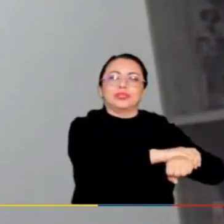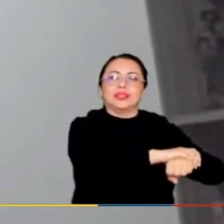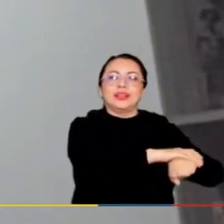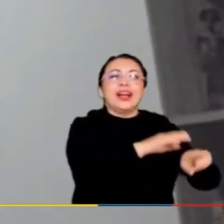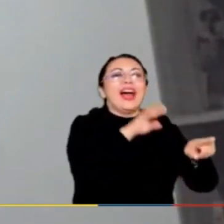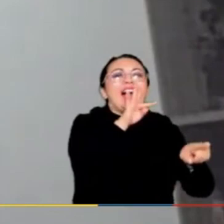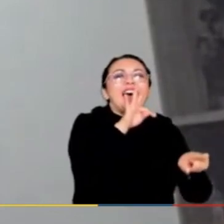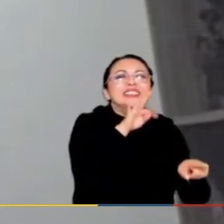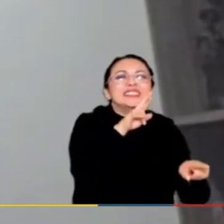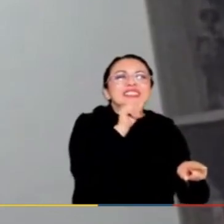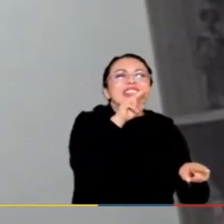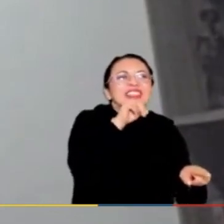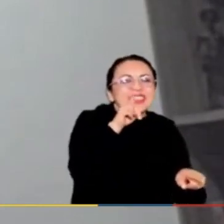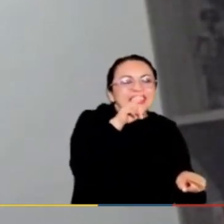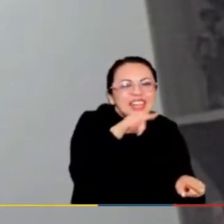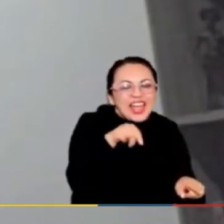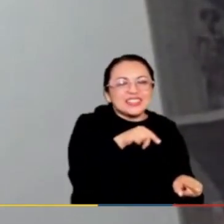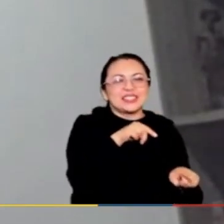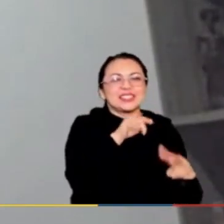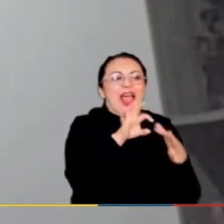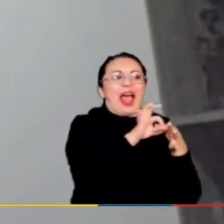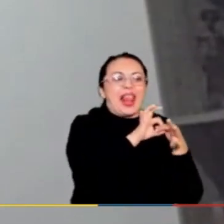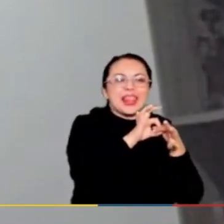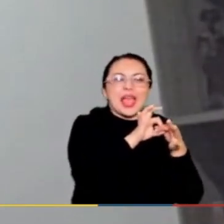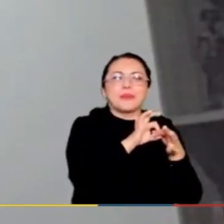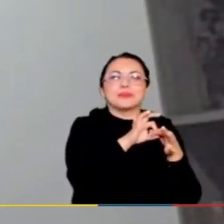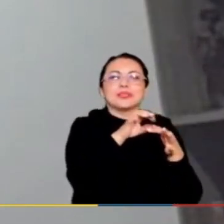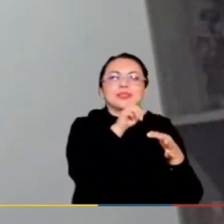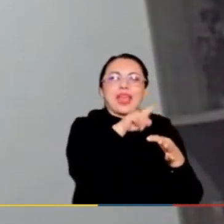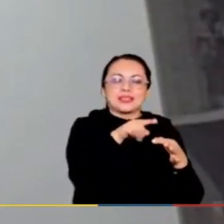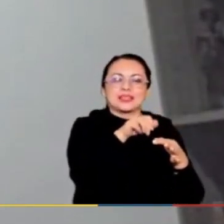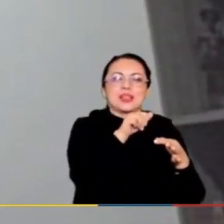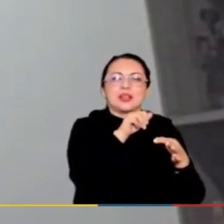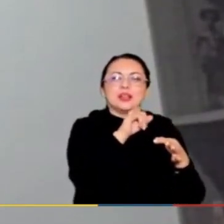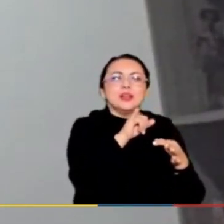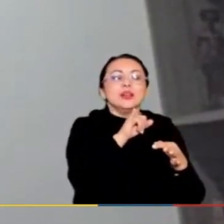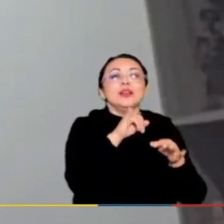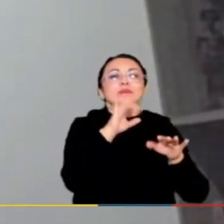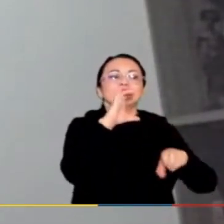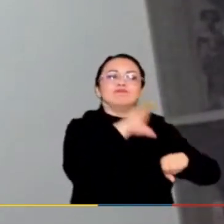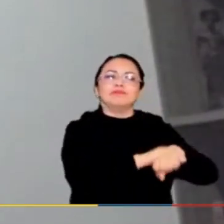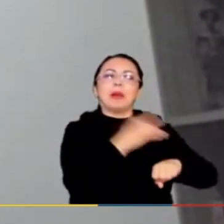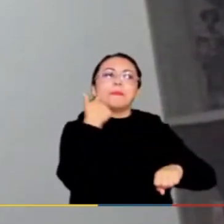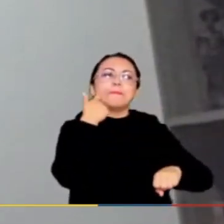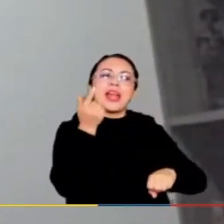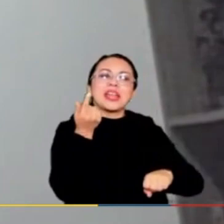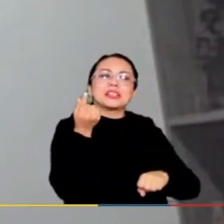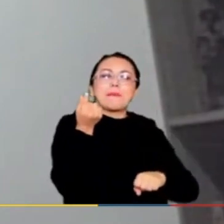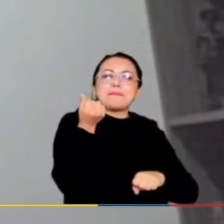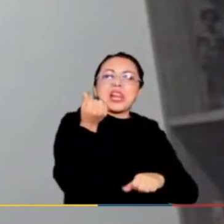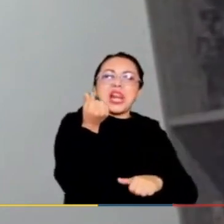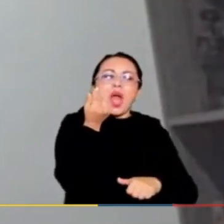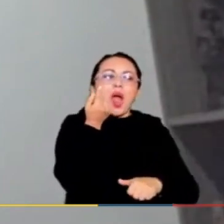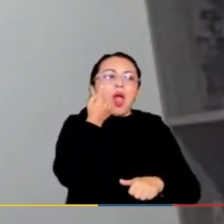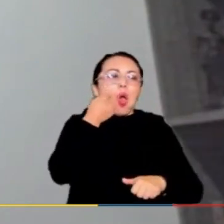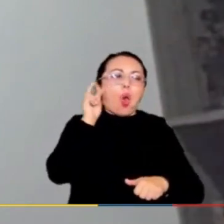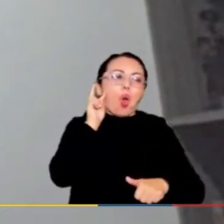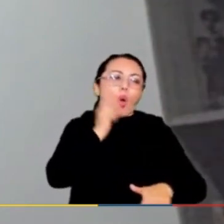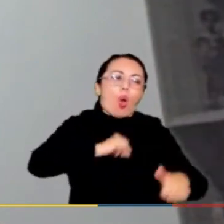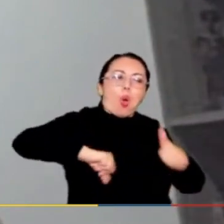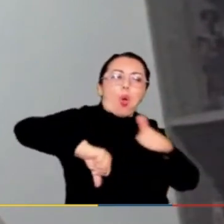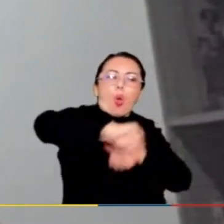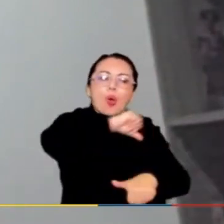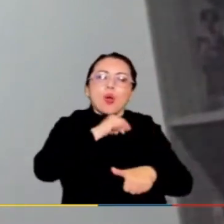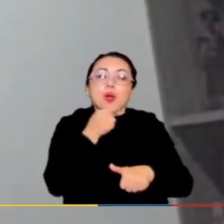Trans Alliance S.A. por una investigación de lavados de activos. Es así